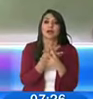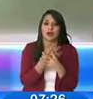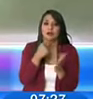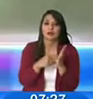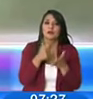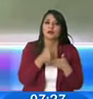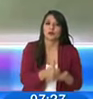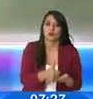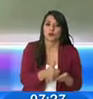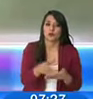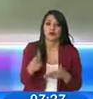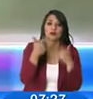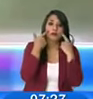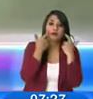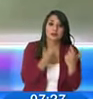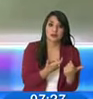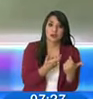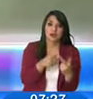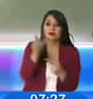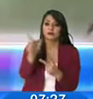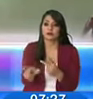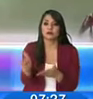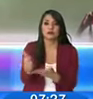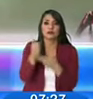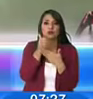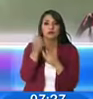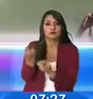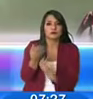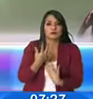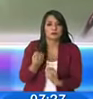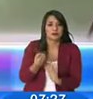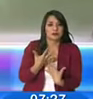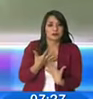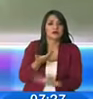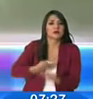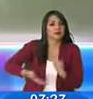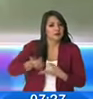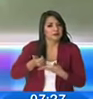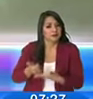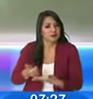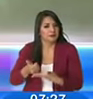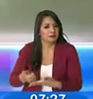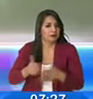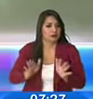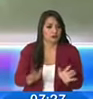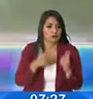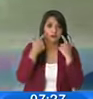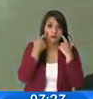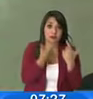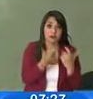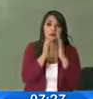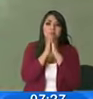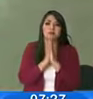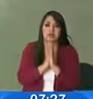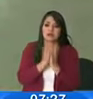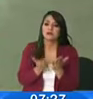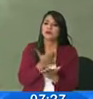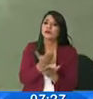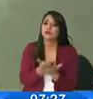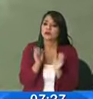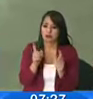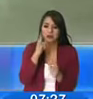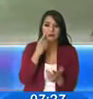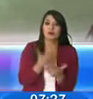Penal entre el fiscal y el cooperante y que luego que ha sido validado, puede el fiscal pedir o proponerlo como